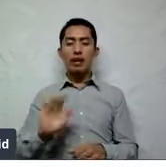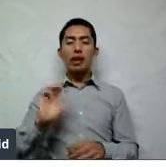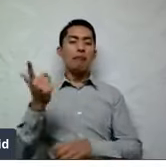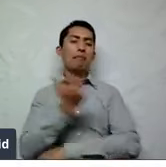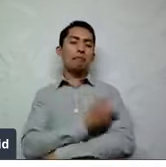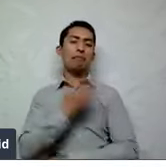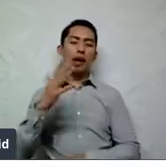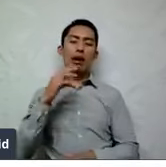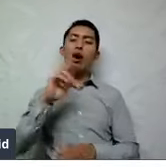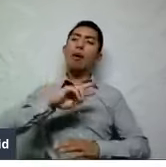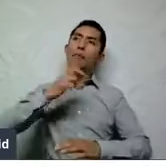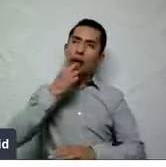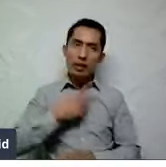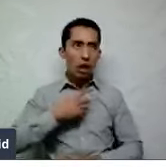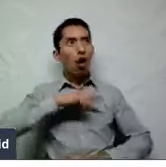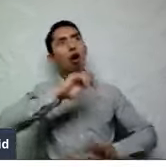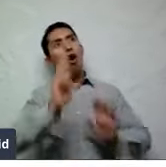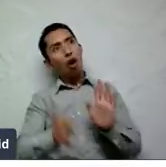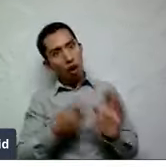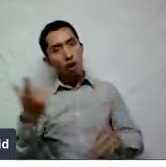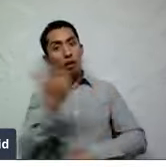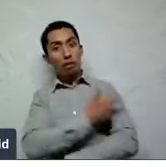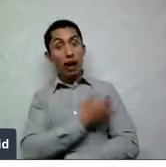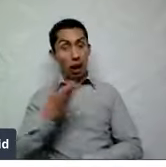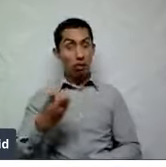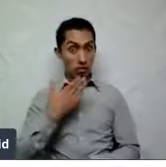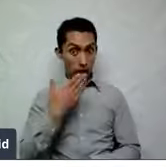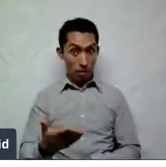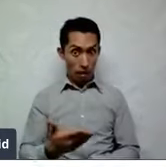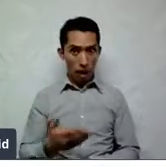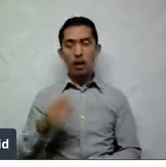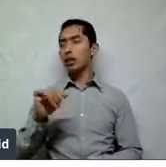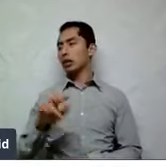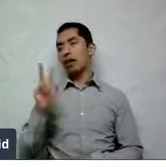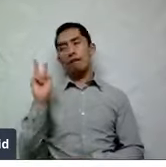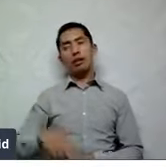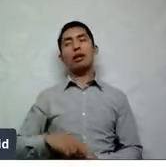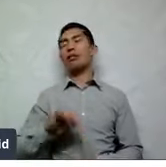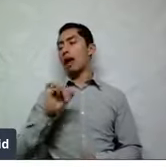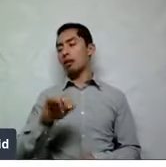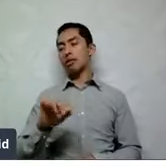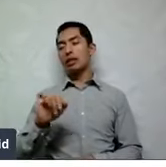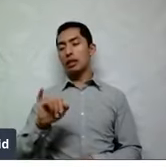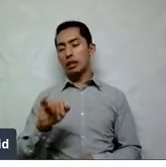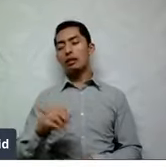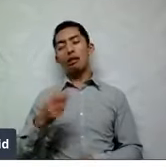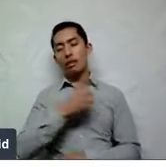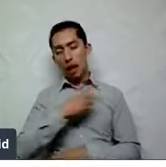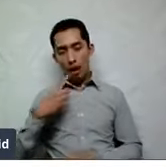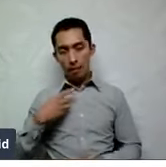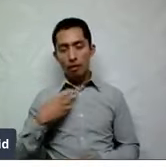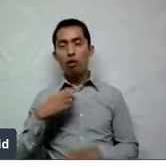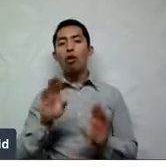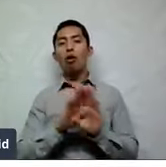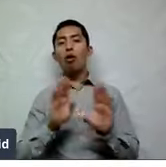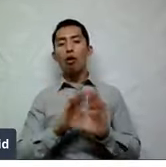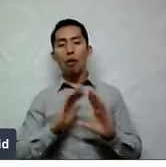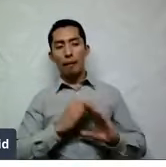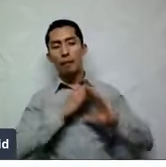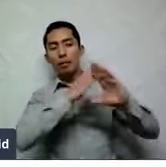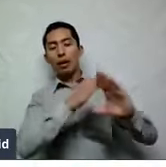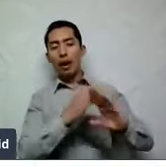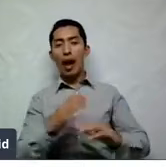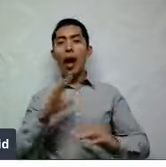que me vacune de nuevo. ¿Es correcto? Sí, es correcto porque tenemos que protegernos para los virus que